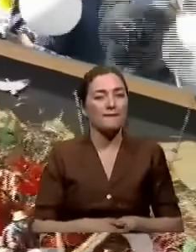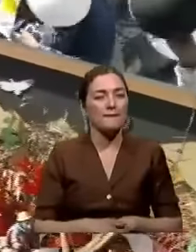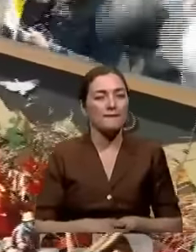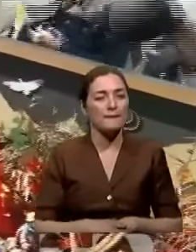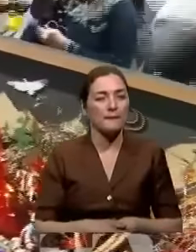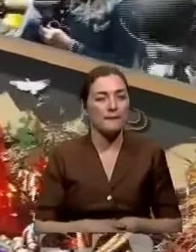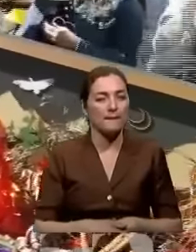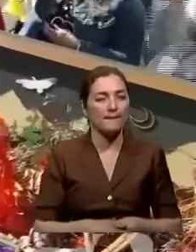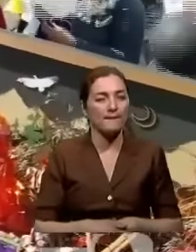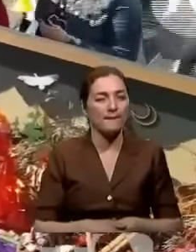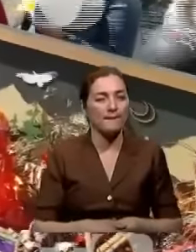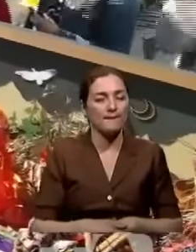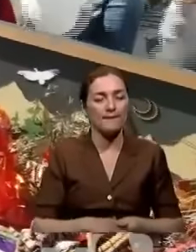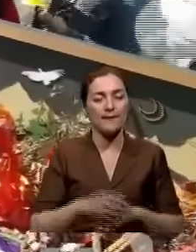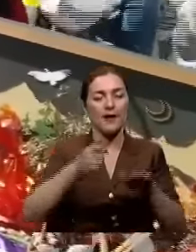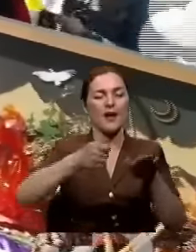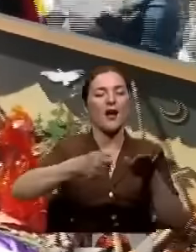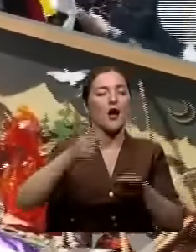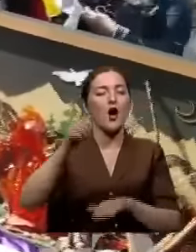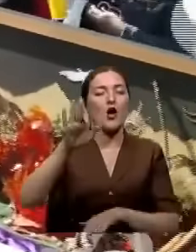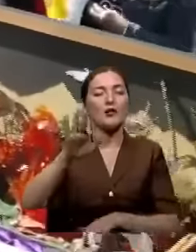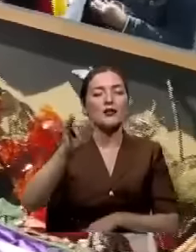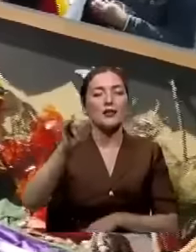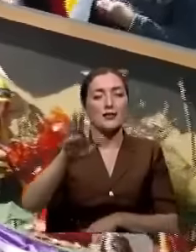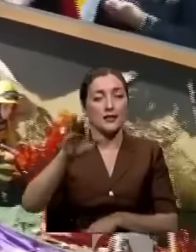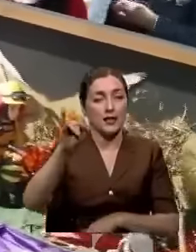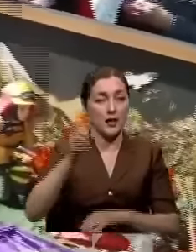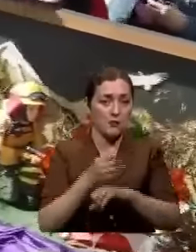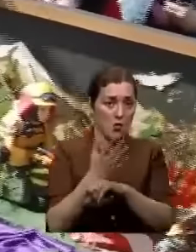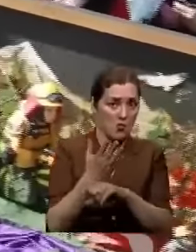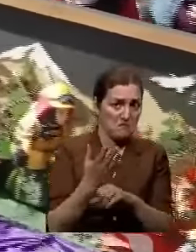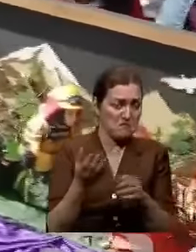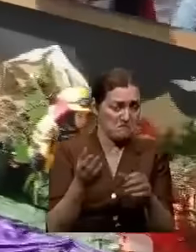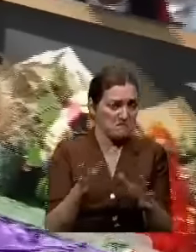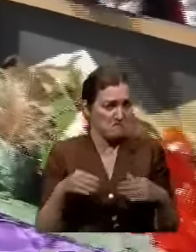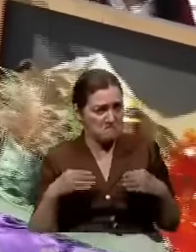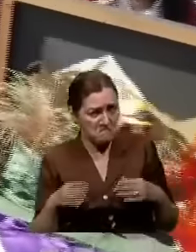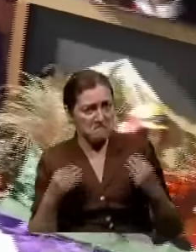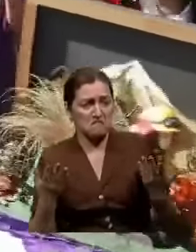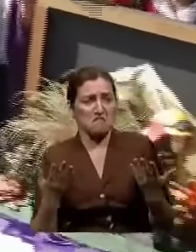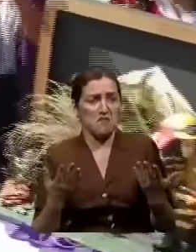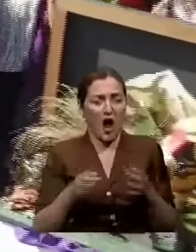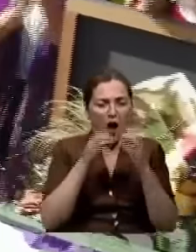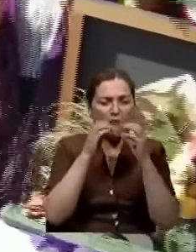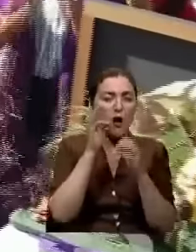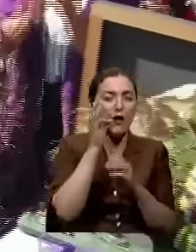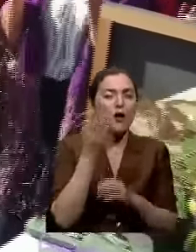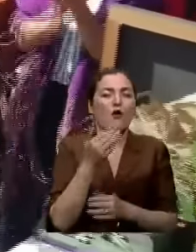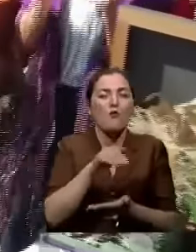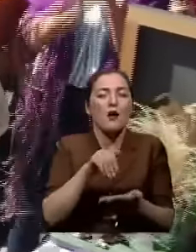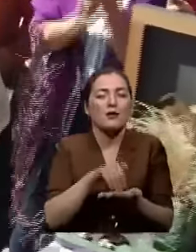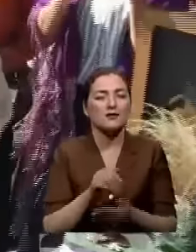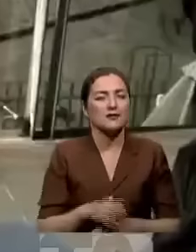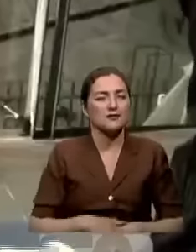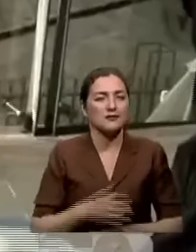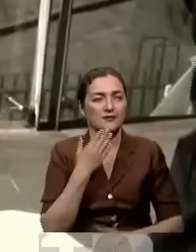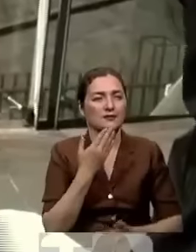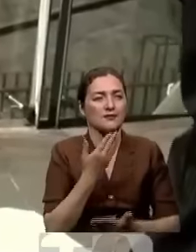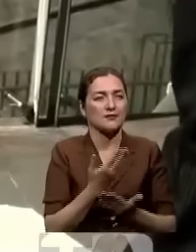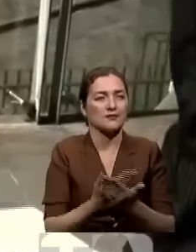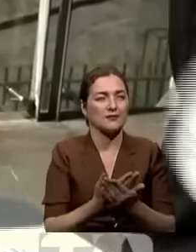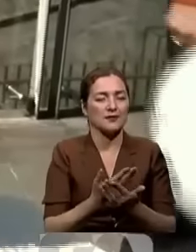Mi querida Chef Titi, han seguido las recomendaciones. ¿Cómo sientes esta guagua desde Machachi? Gracias,